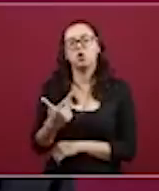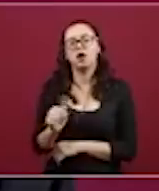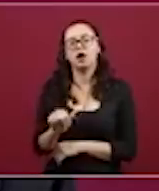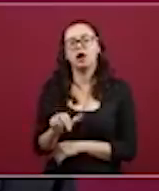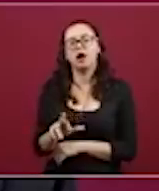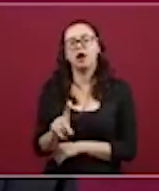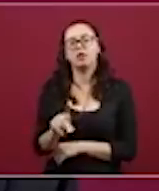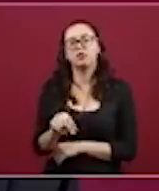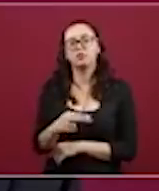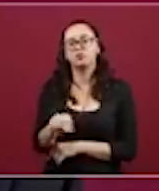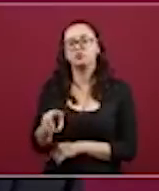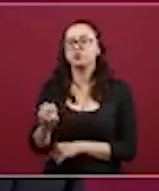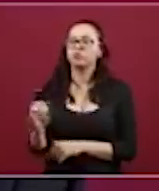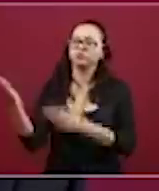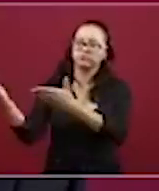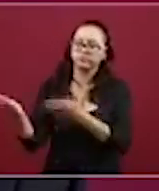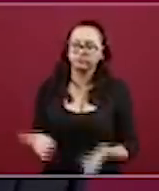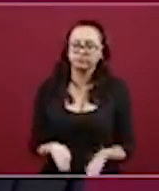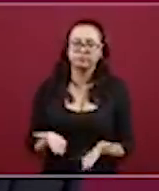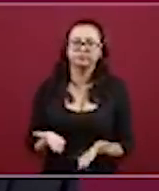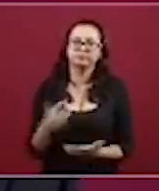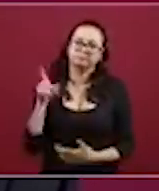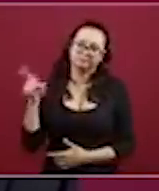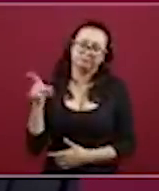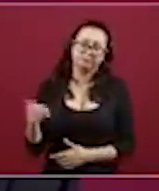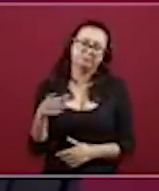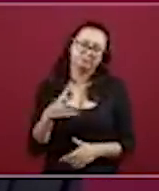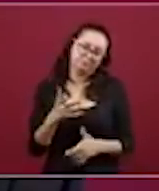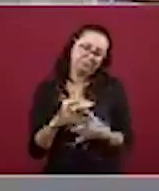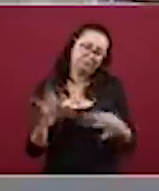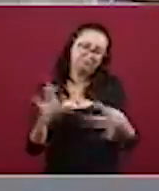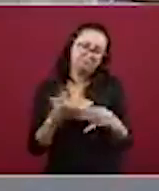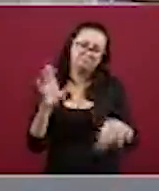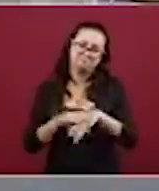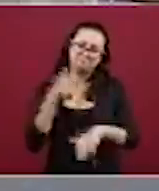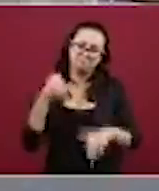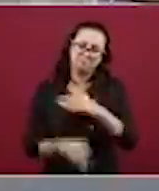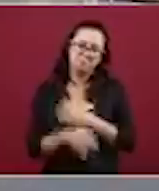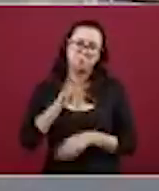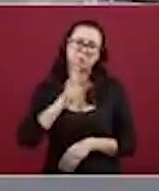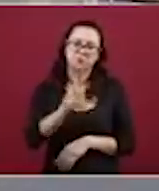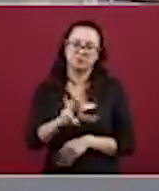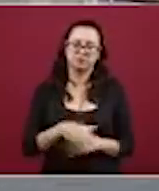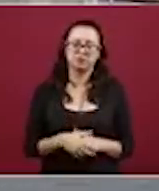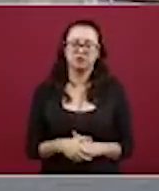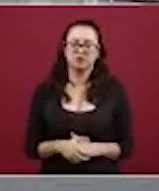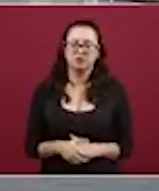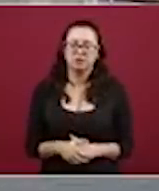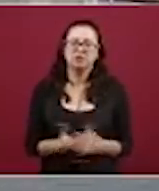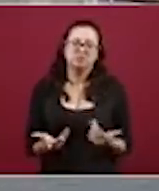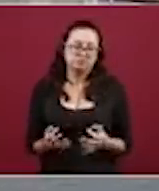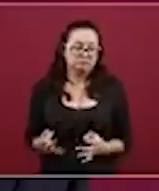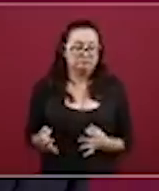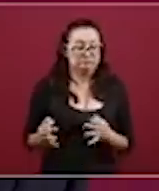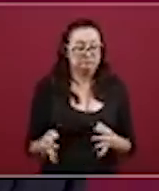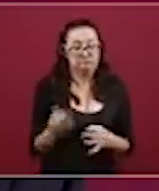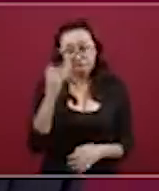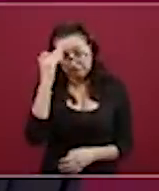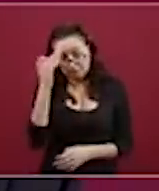dé una respuesta, ¿no? ¿Por qué se han